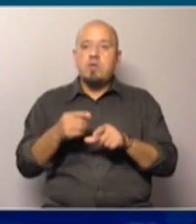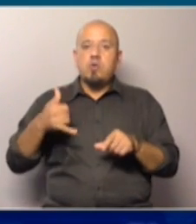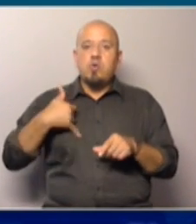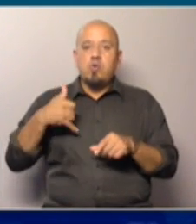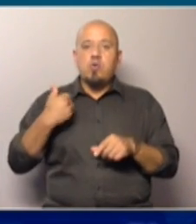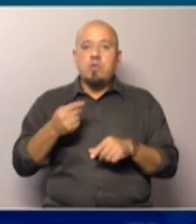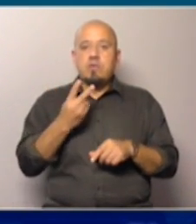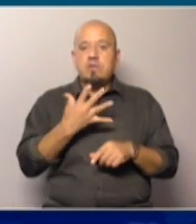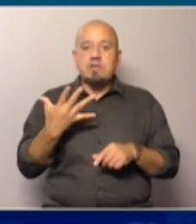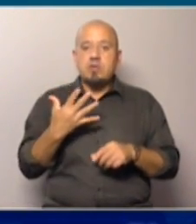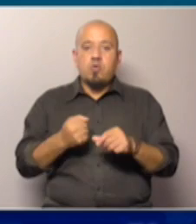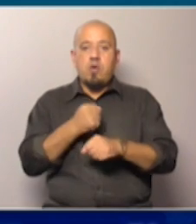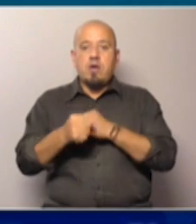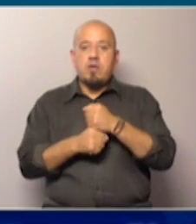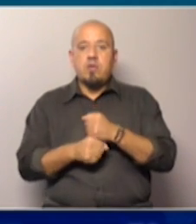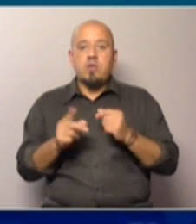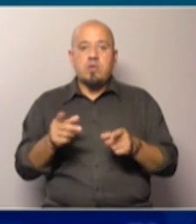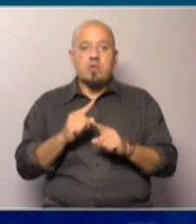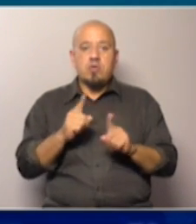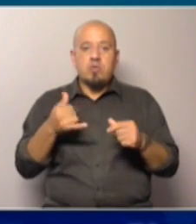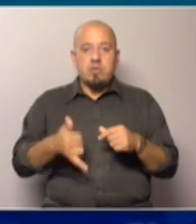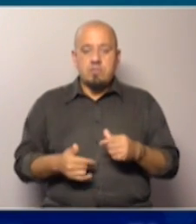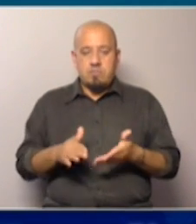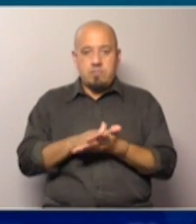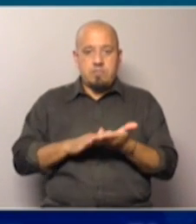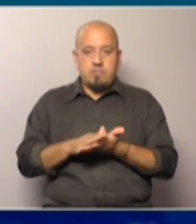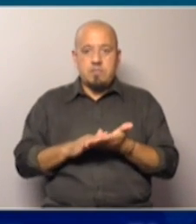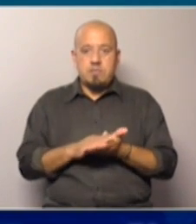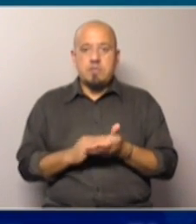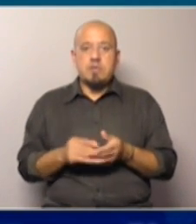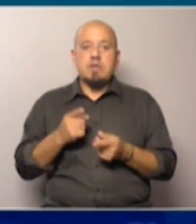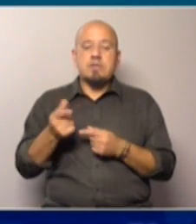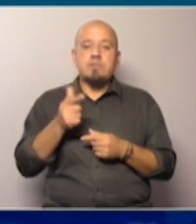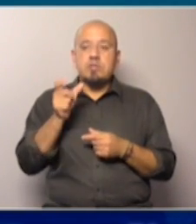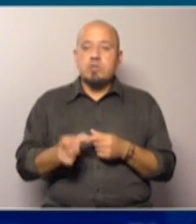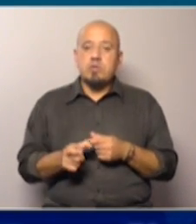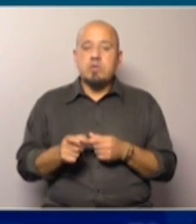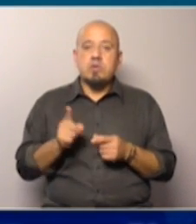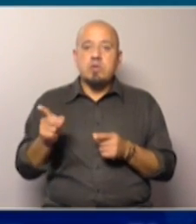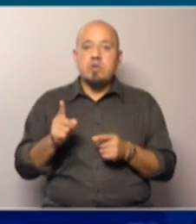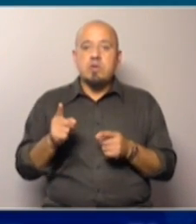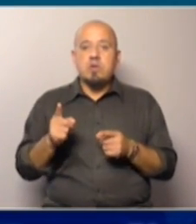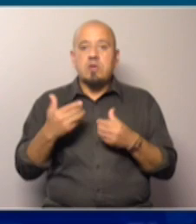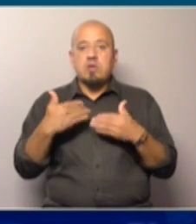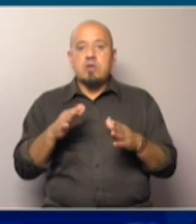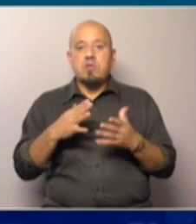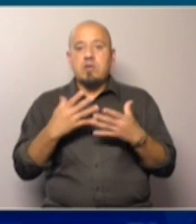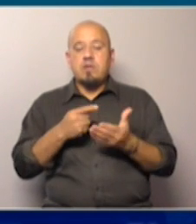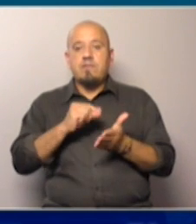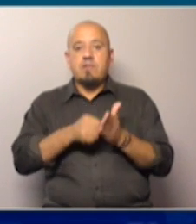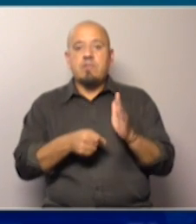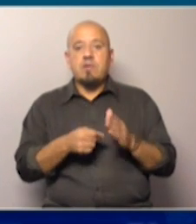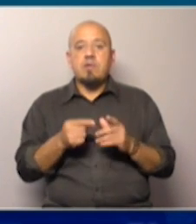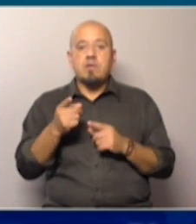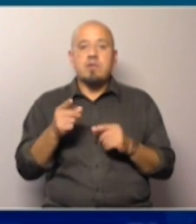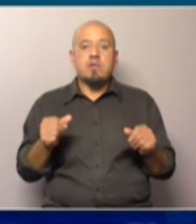de 25 años que no sufre ninguna patología. A esa persona, si dice que no quiere firmar, ¿qué se